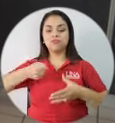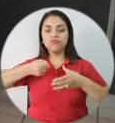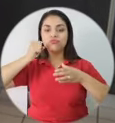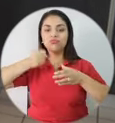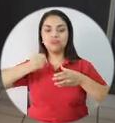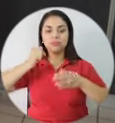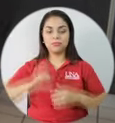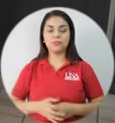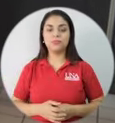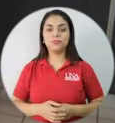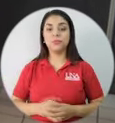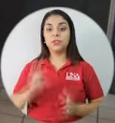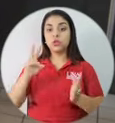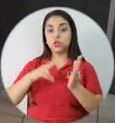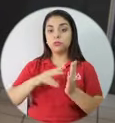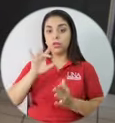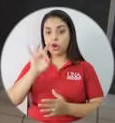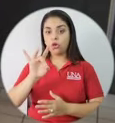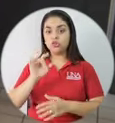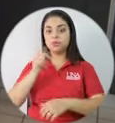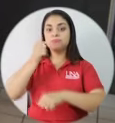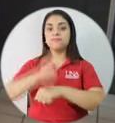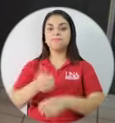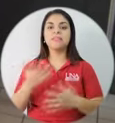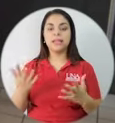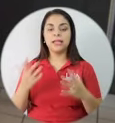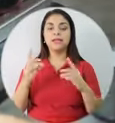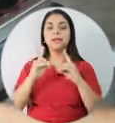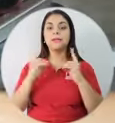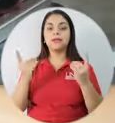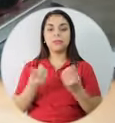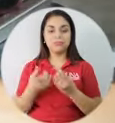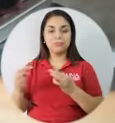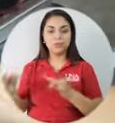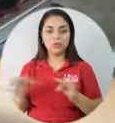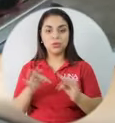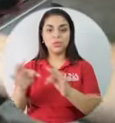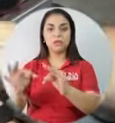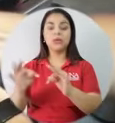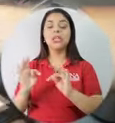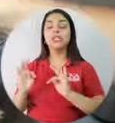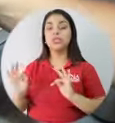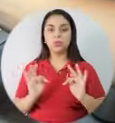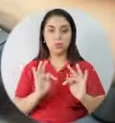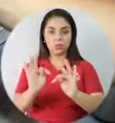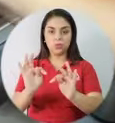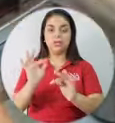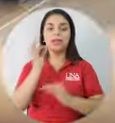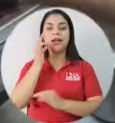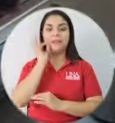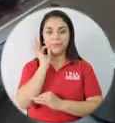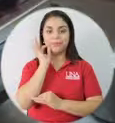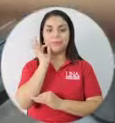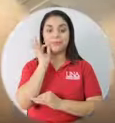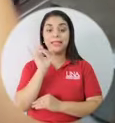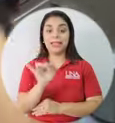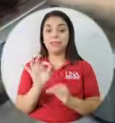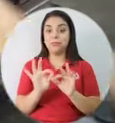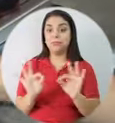consumirlo en taza. Y en el 2008 empezamos lo que fue el departamento también de turismo y nuestro tour de